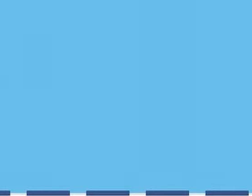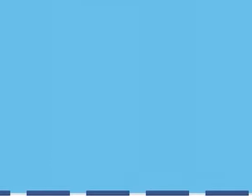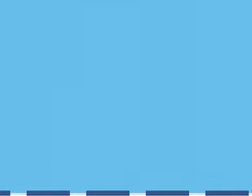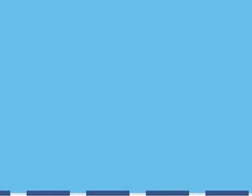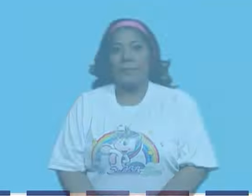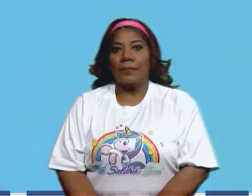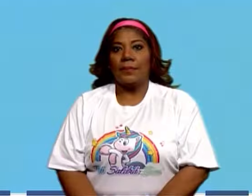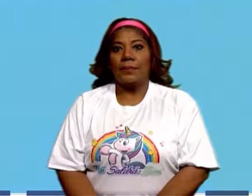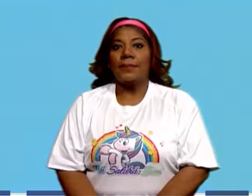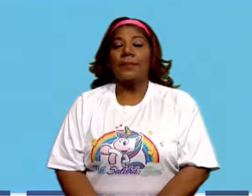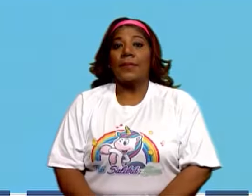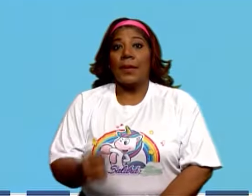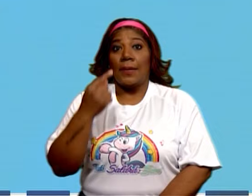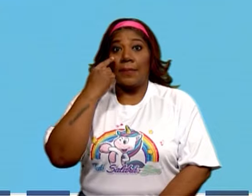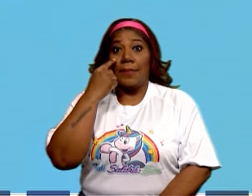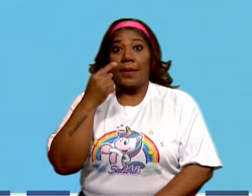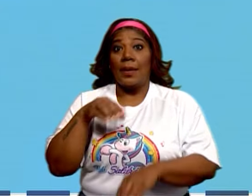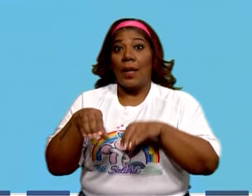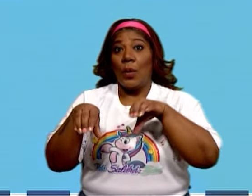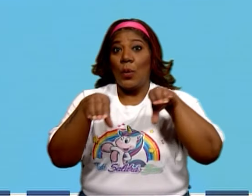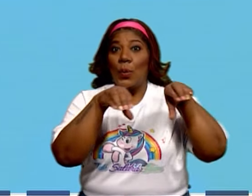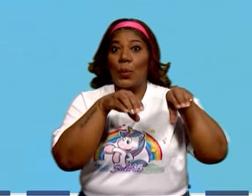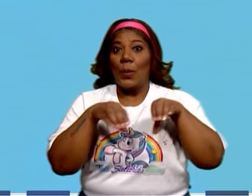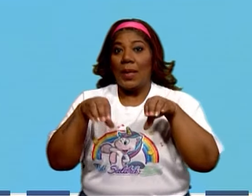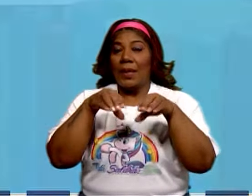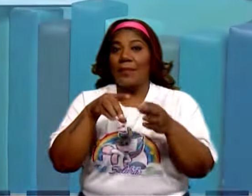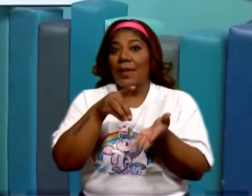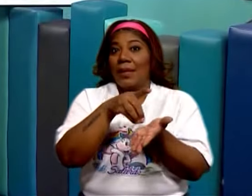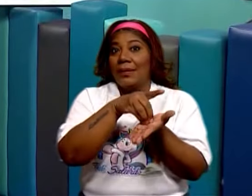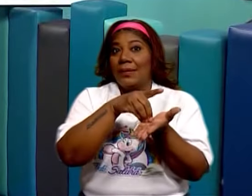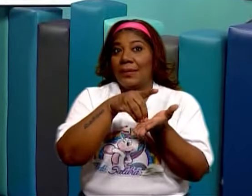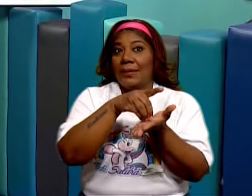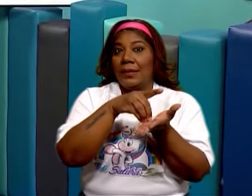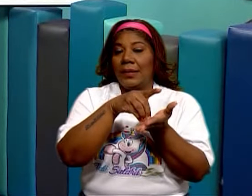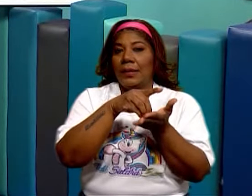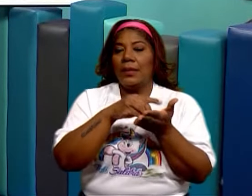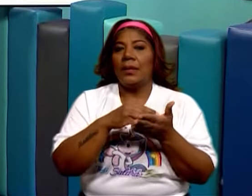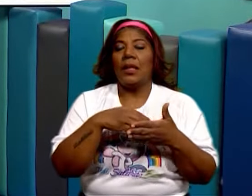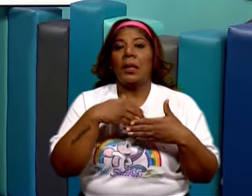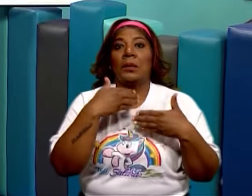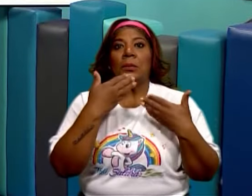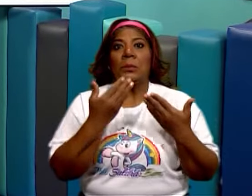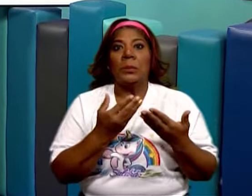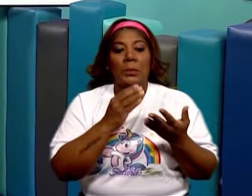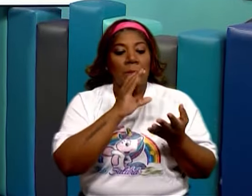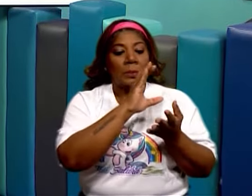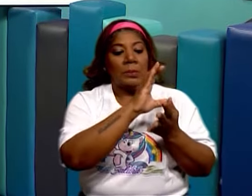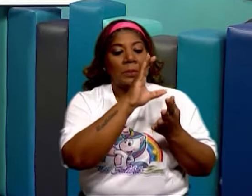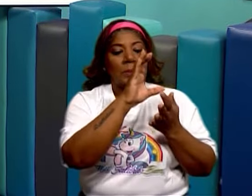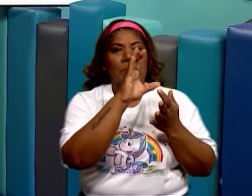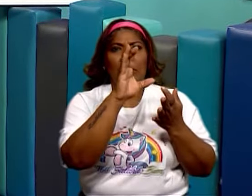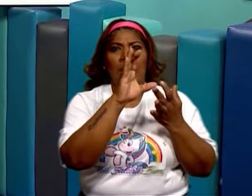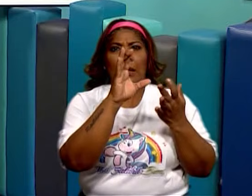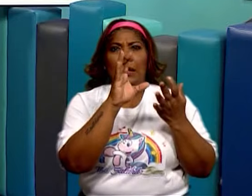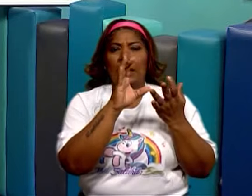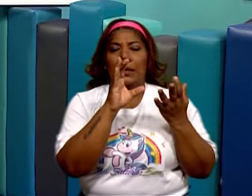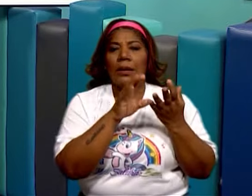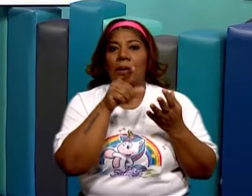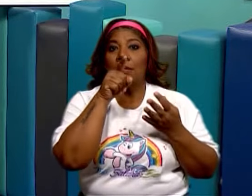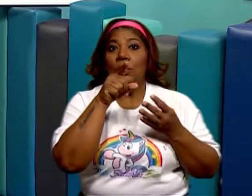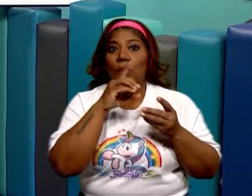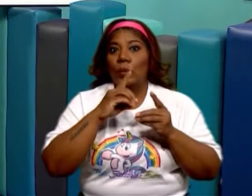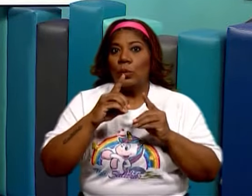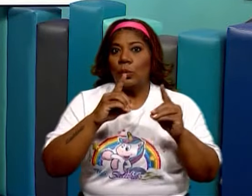en línea. Vamos a ver esas características que puede ser una llanura, una montaña. Vamos a ver un poquito más